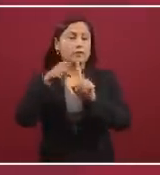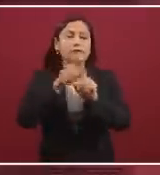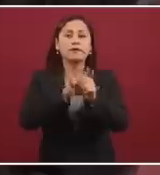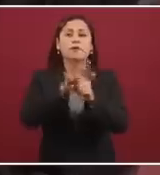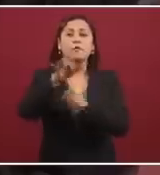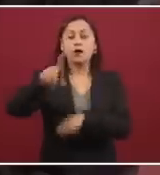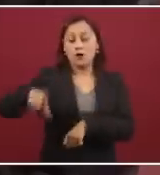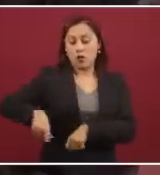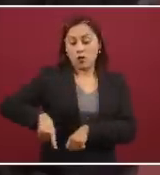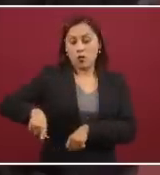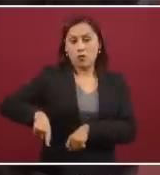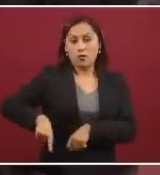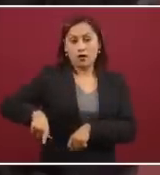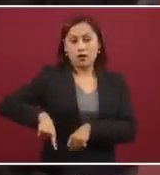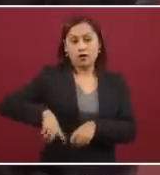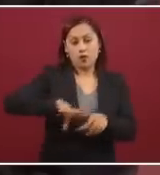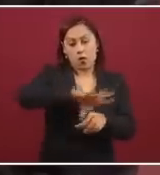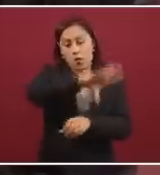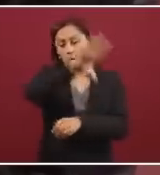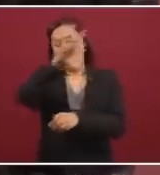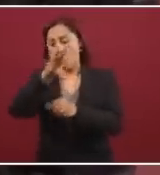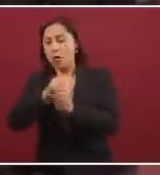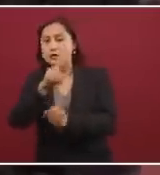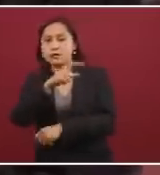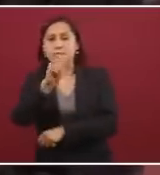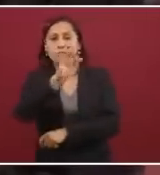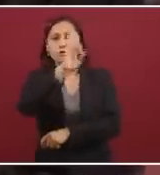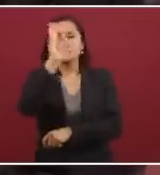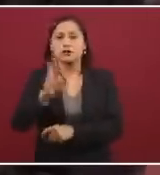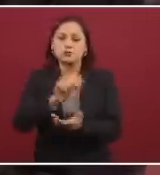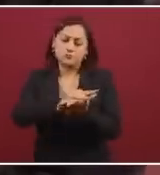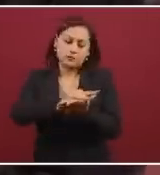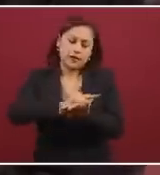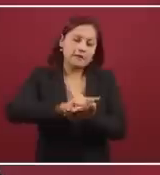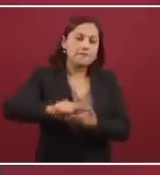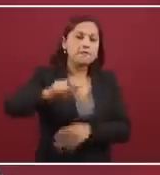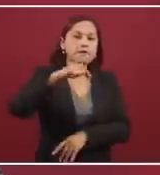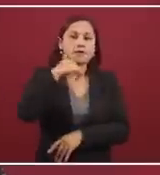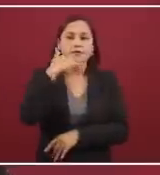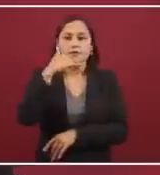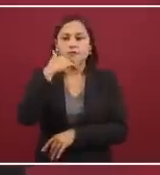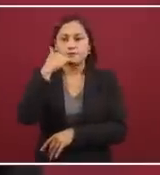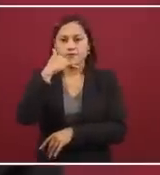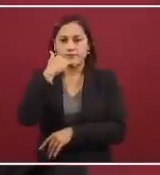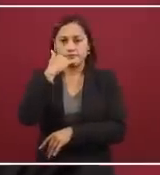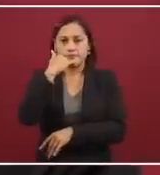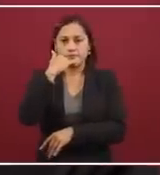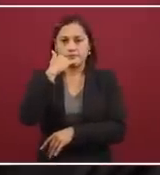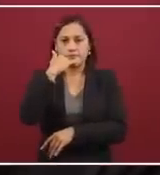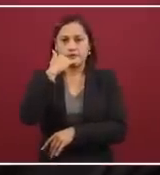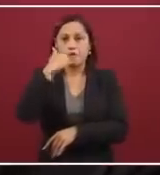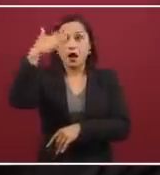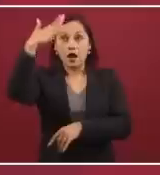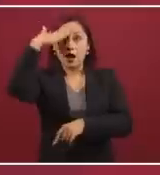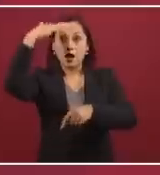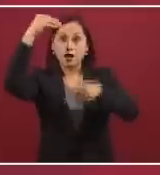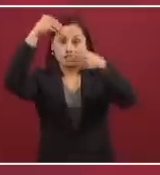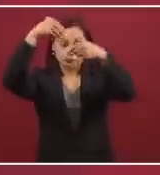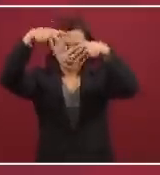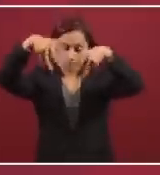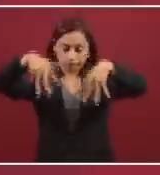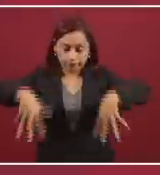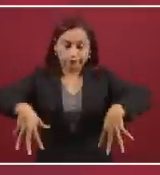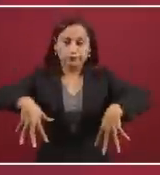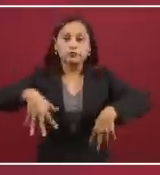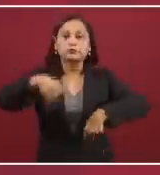gobierno de arriba abajo esto es limpiar de corrupción al